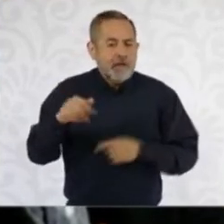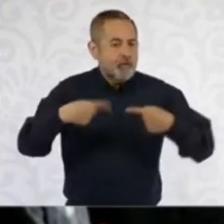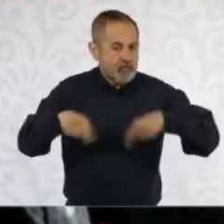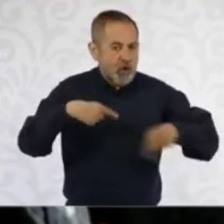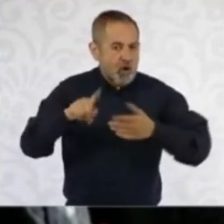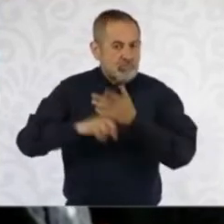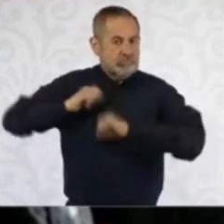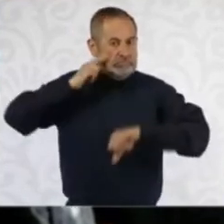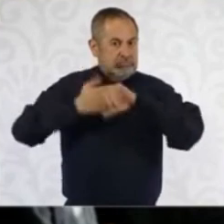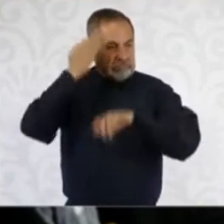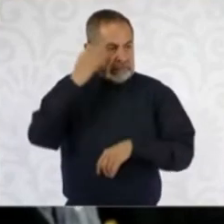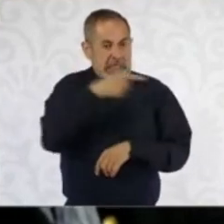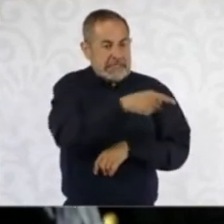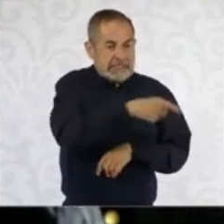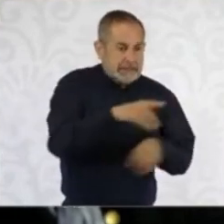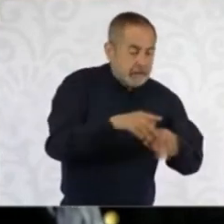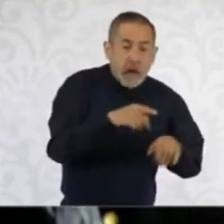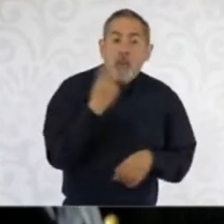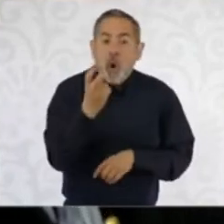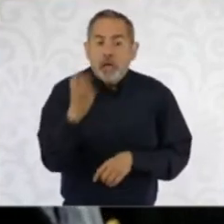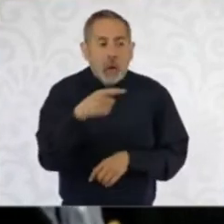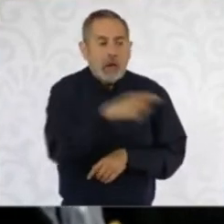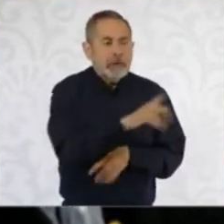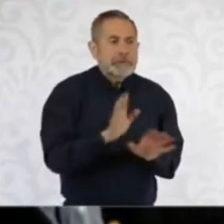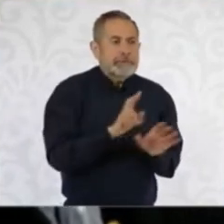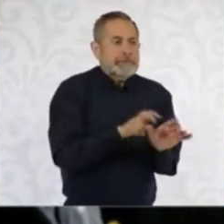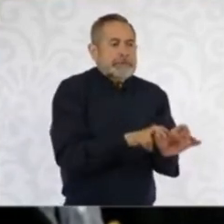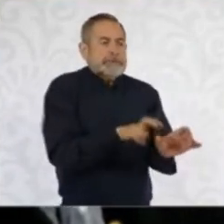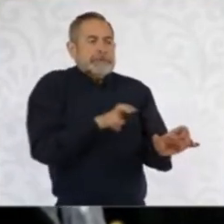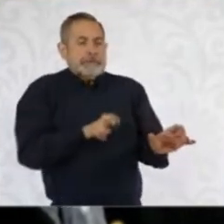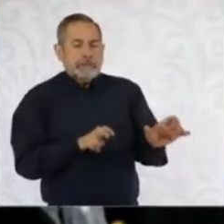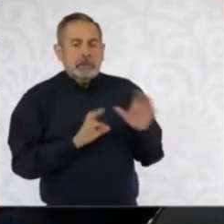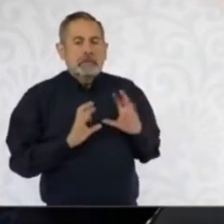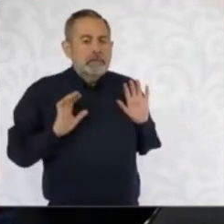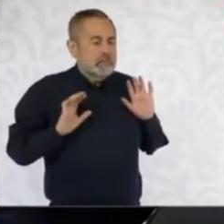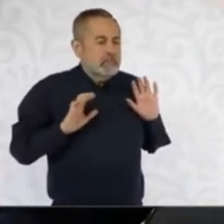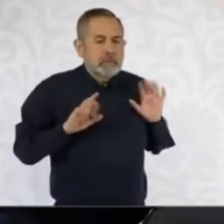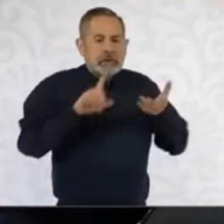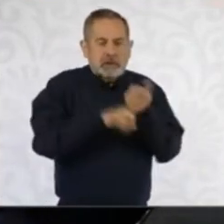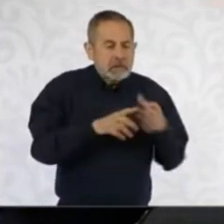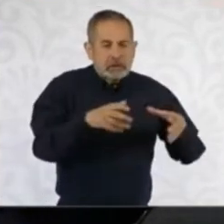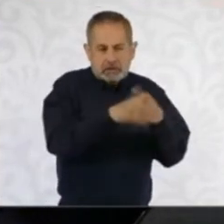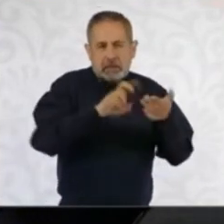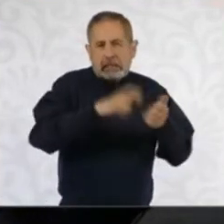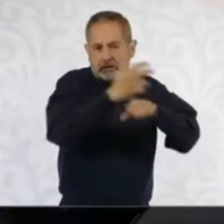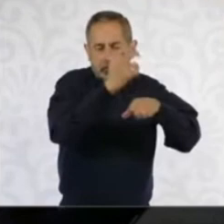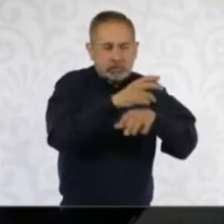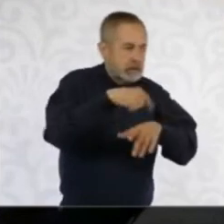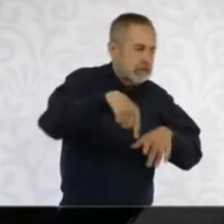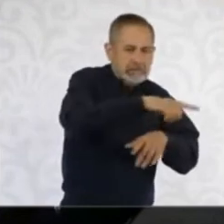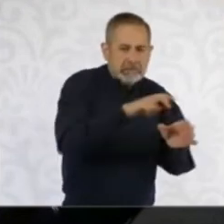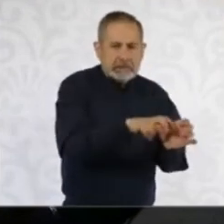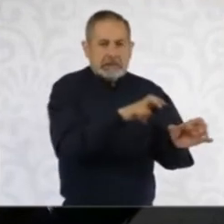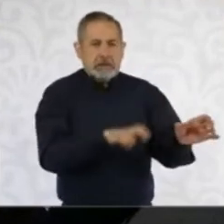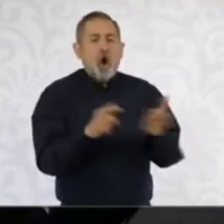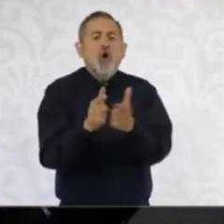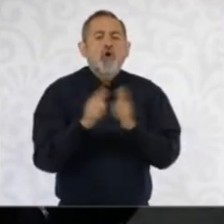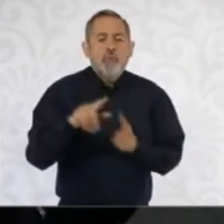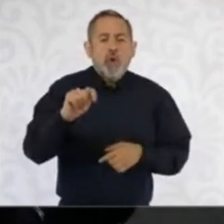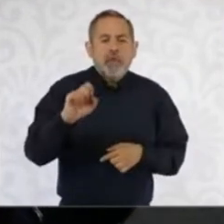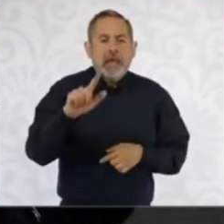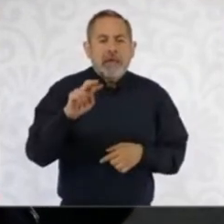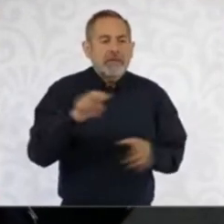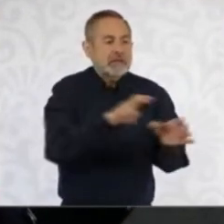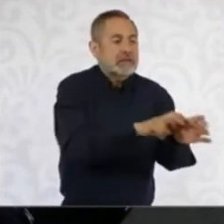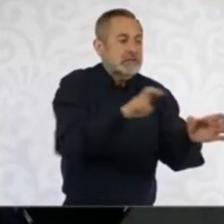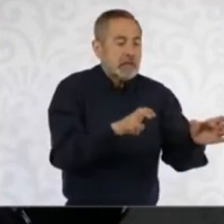tuvo que separar, momentáneamente para atender el asunto ante las autoridades estadounidenses del Grupo Televisa. No se